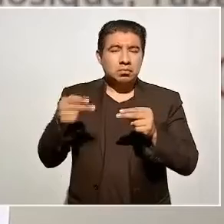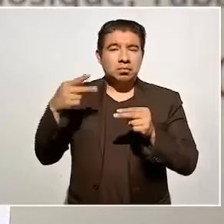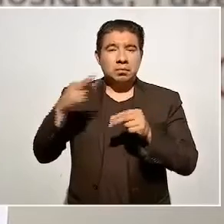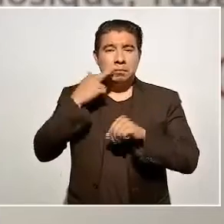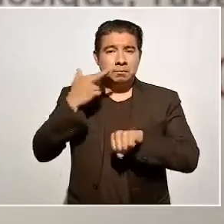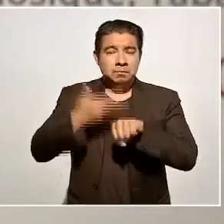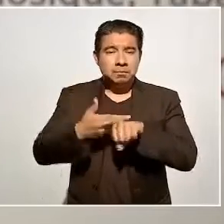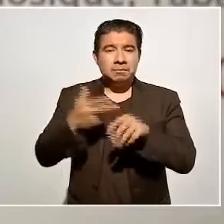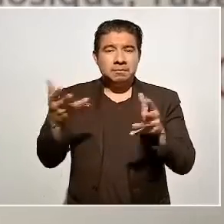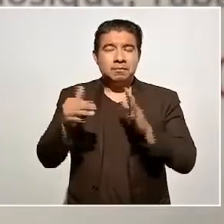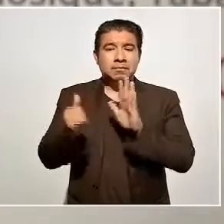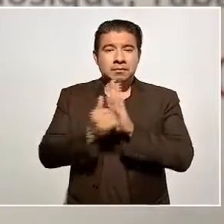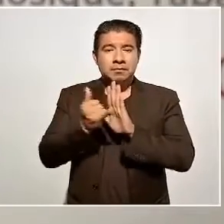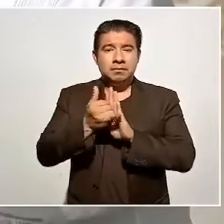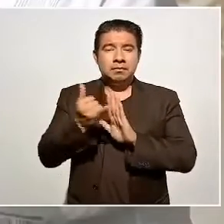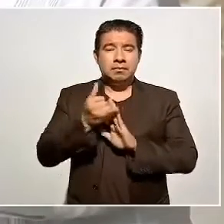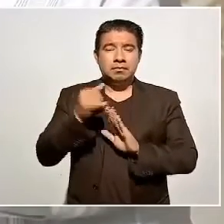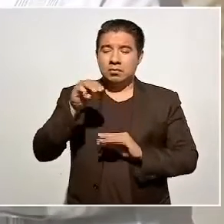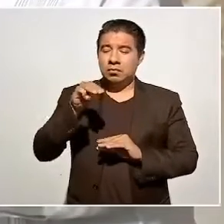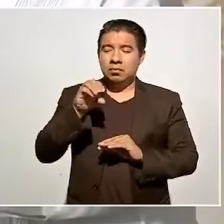la empresa mexicana